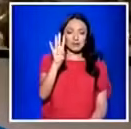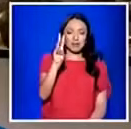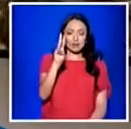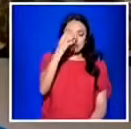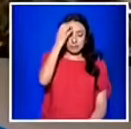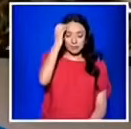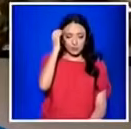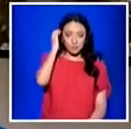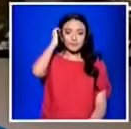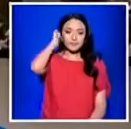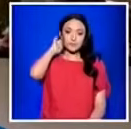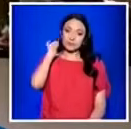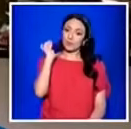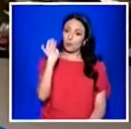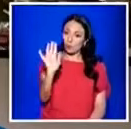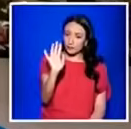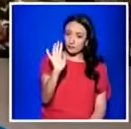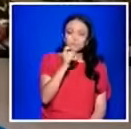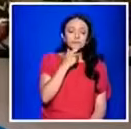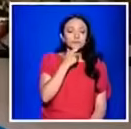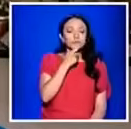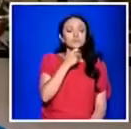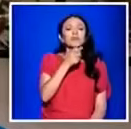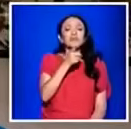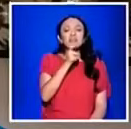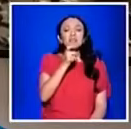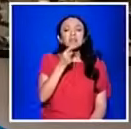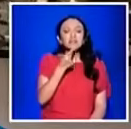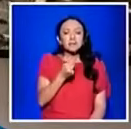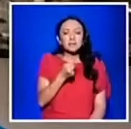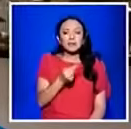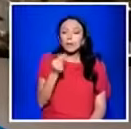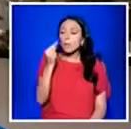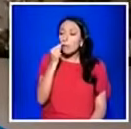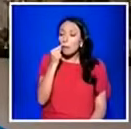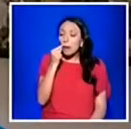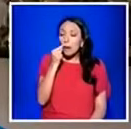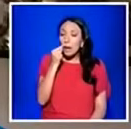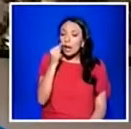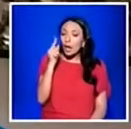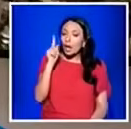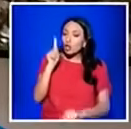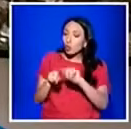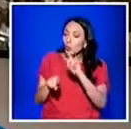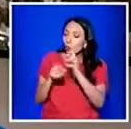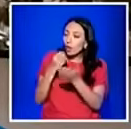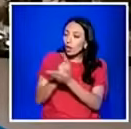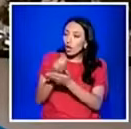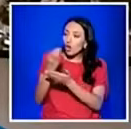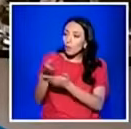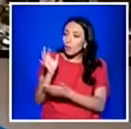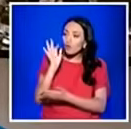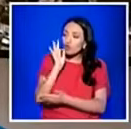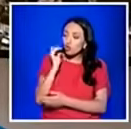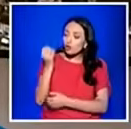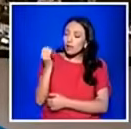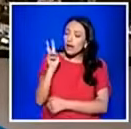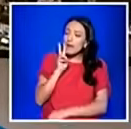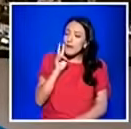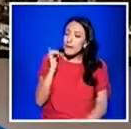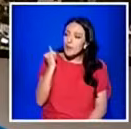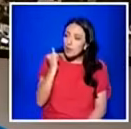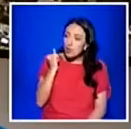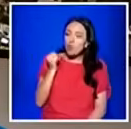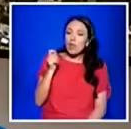7:46 a.m. ¿Y quién dice que los padres de familia no pueden realizar las compras de frutas, de verduras, de cárnicos? Por eso